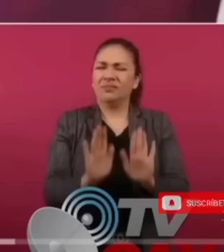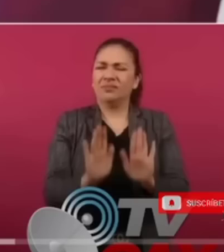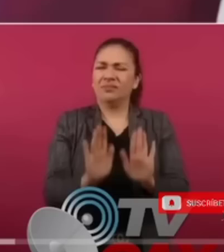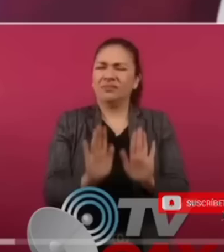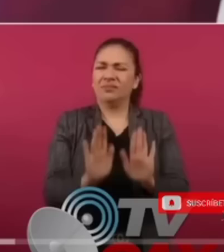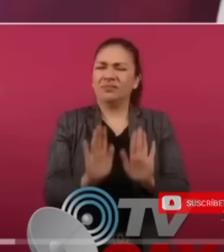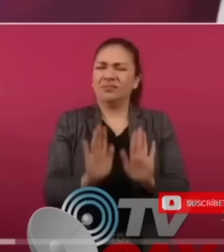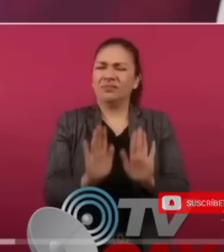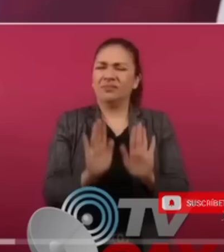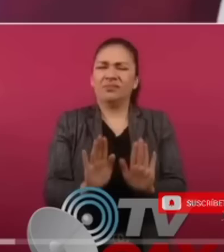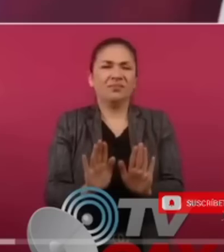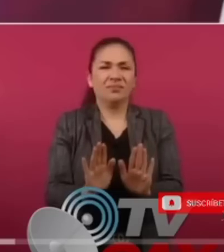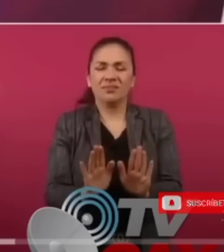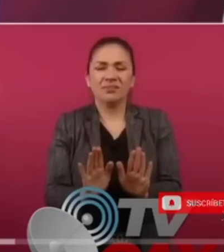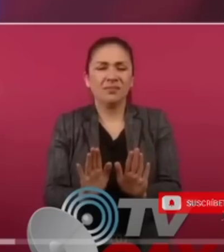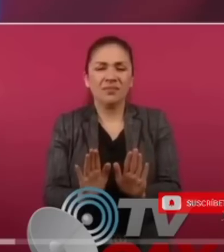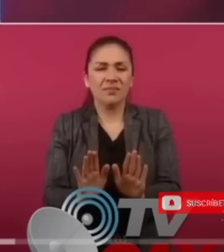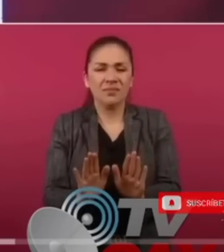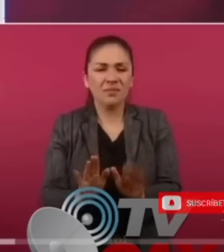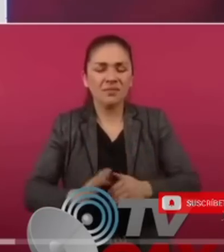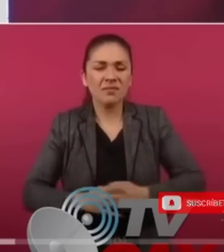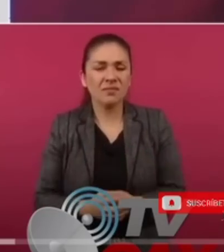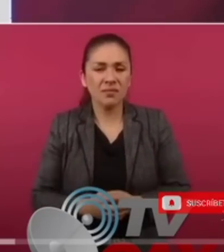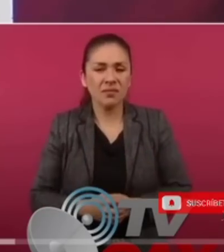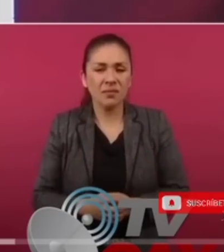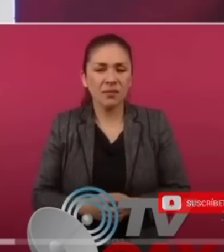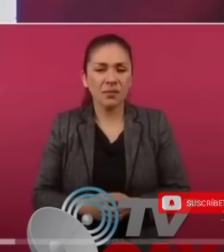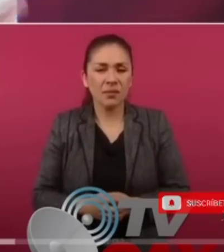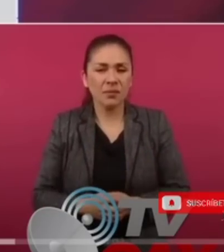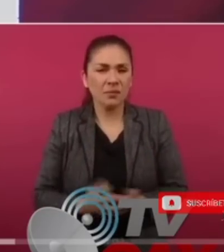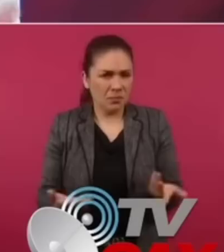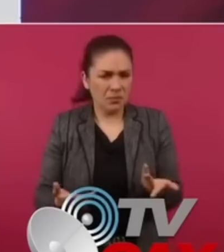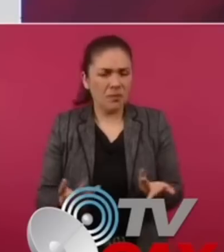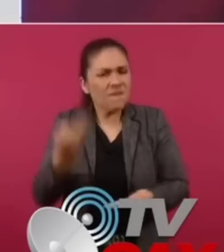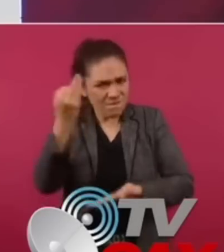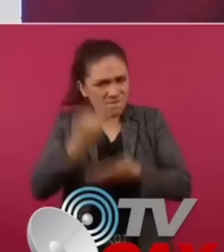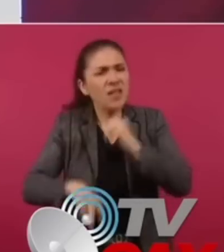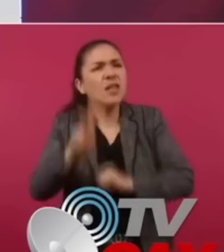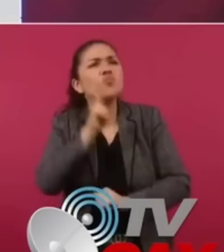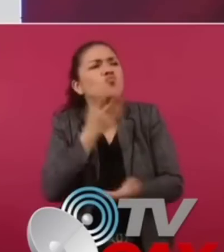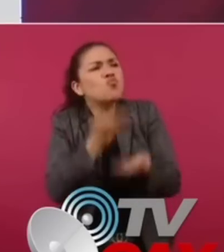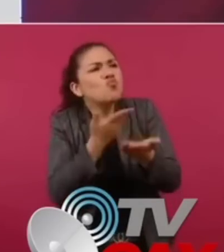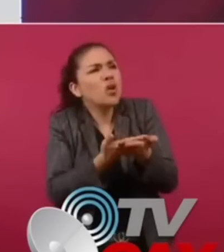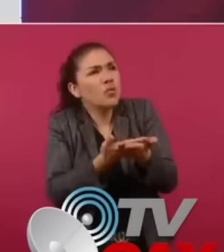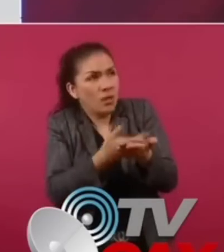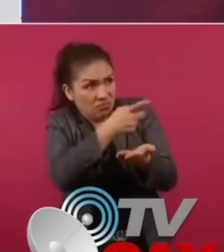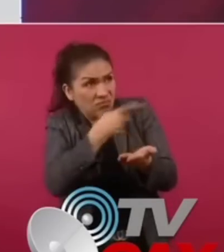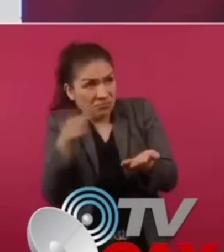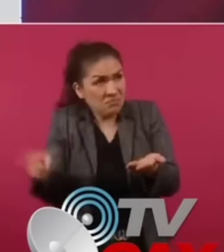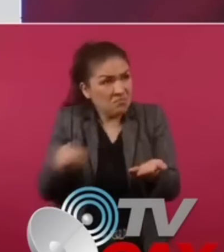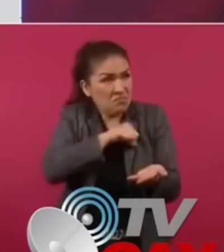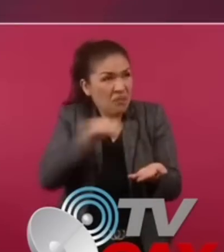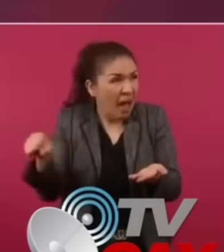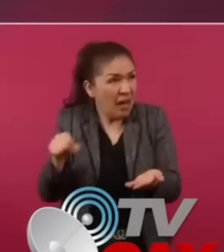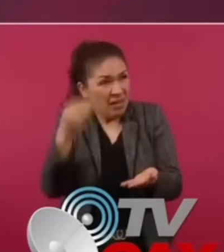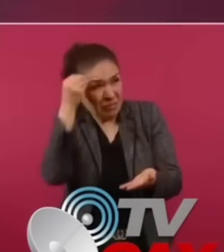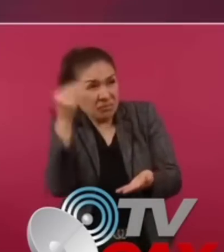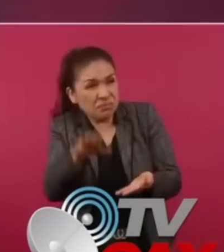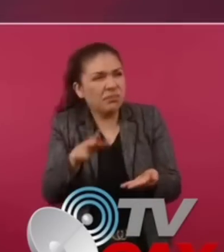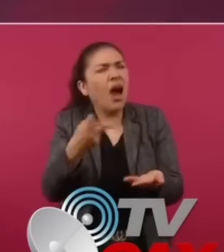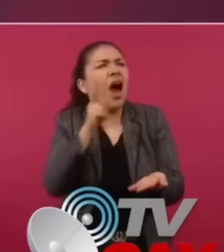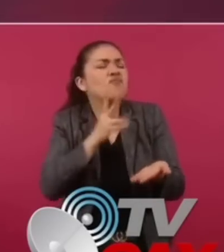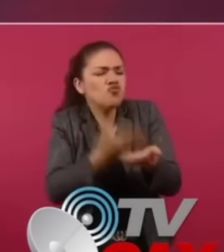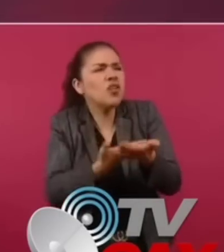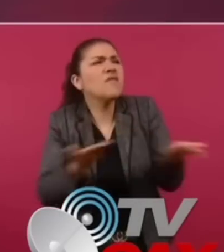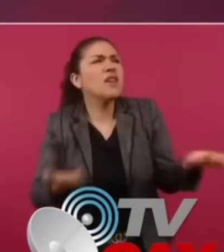que, ¿dónde vais? O sea, ¿qué es esto? ¿Con qué pruebas de terrorismo de Cuba? Claro, es que aparte